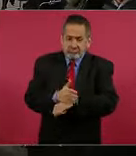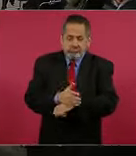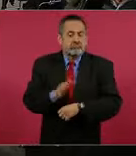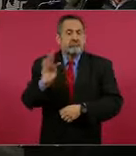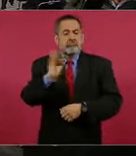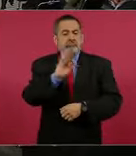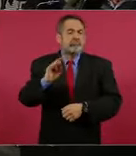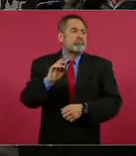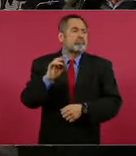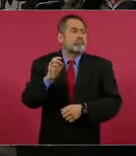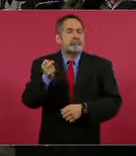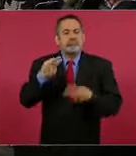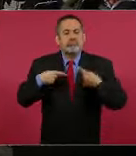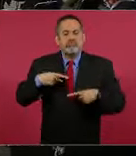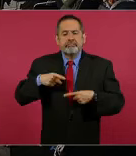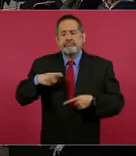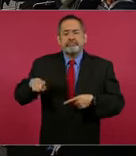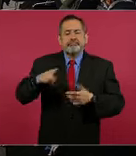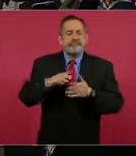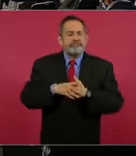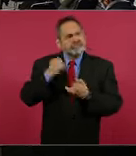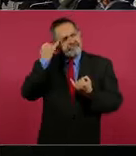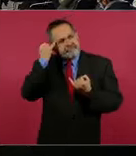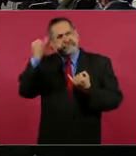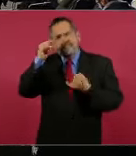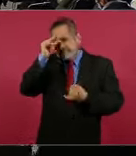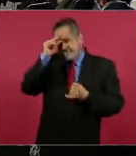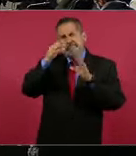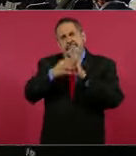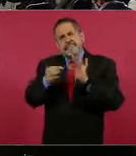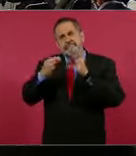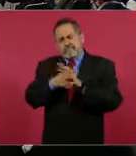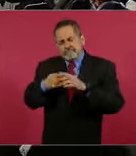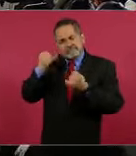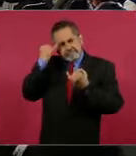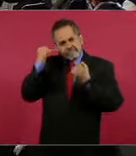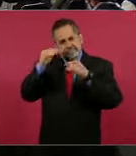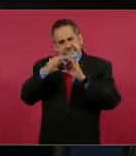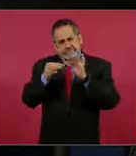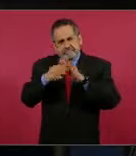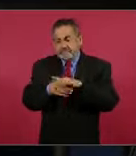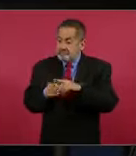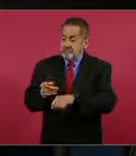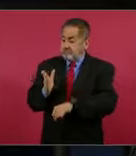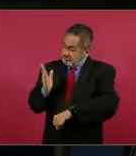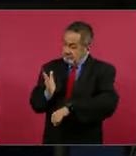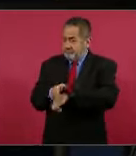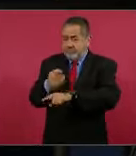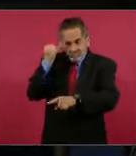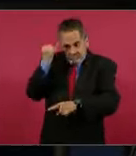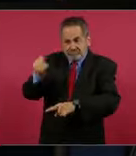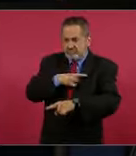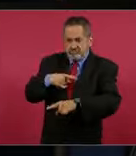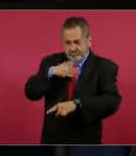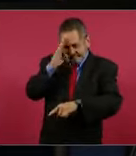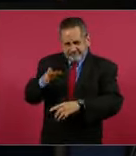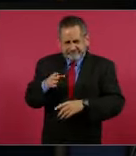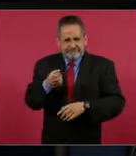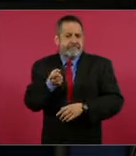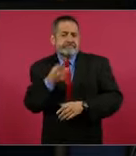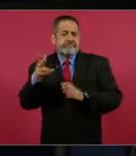como para quienes pues idearan intelectualmente las protestas, también incluso a algunos periodistas que han